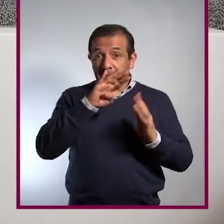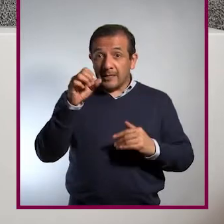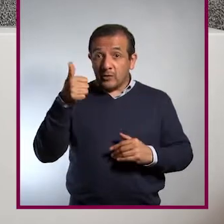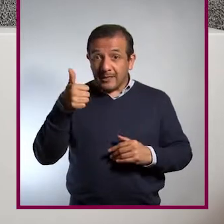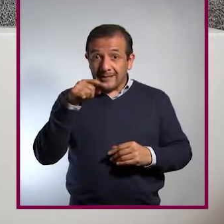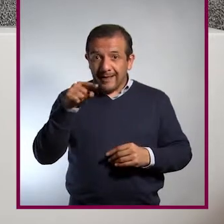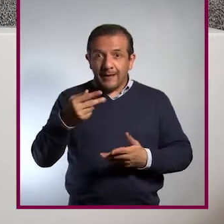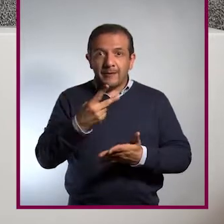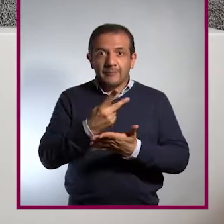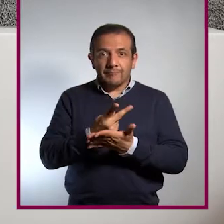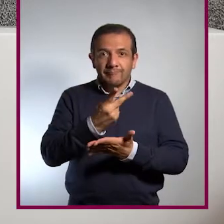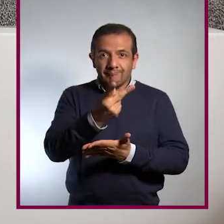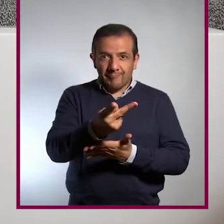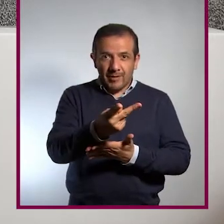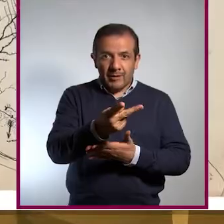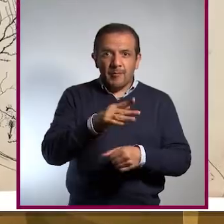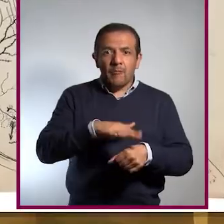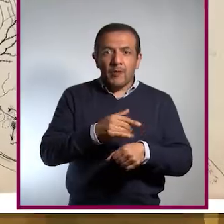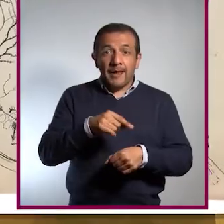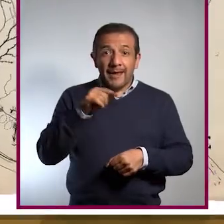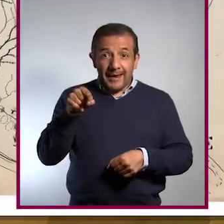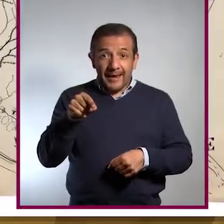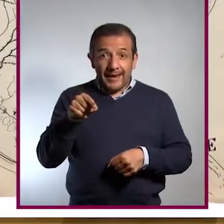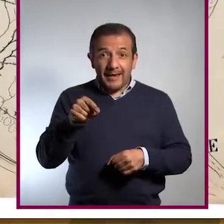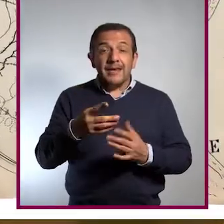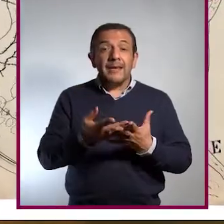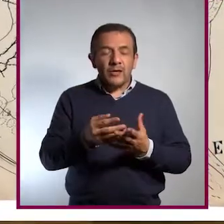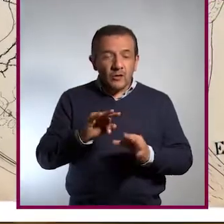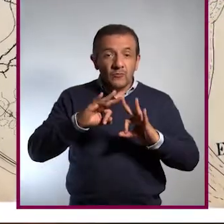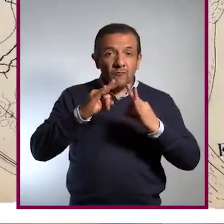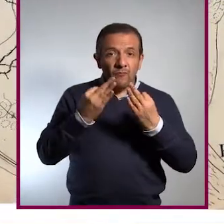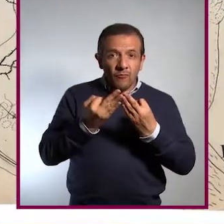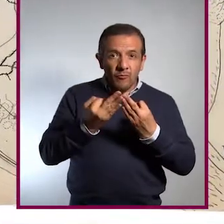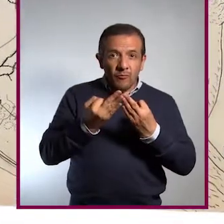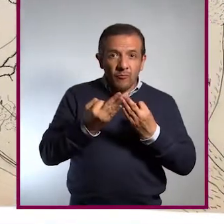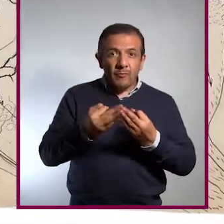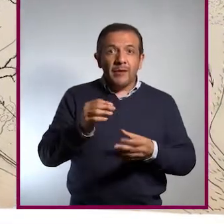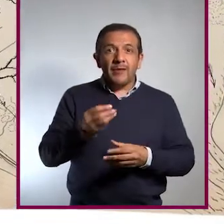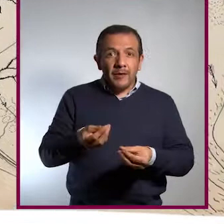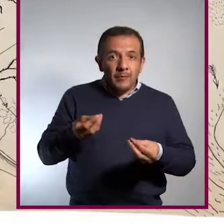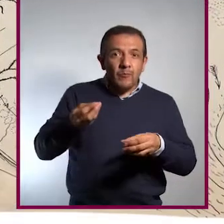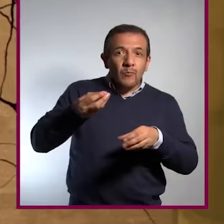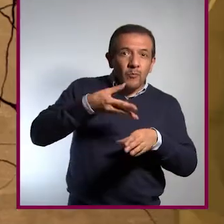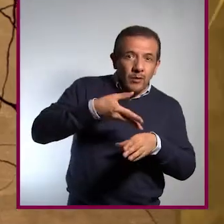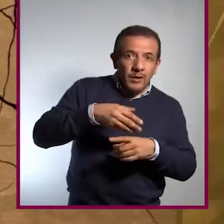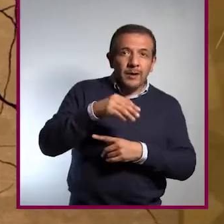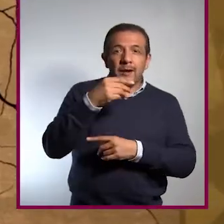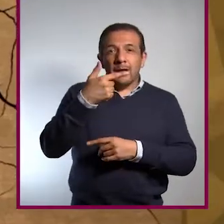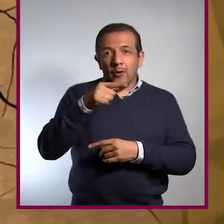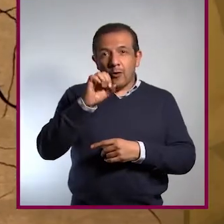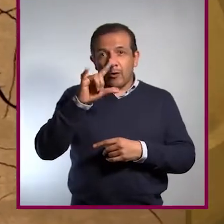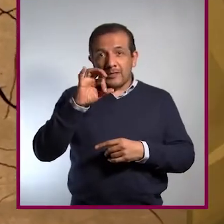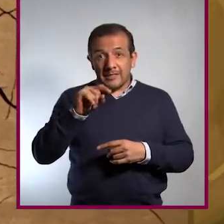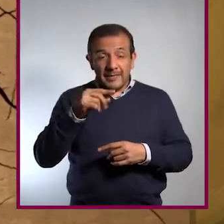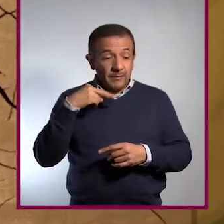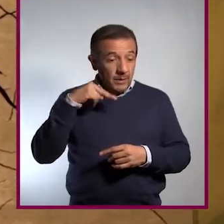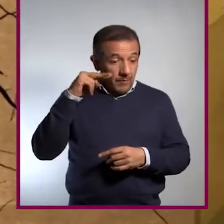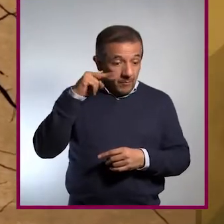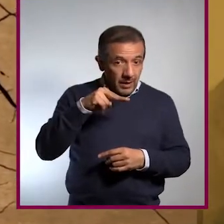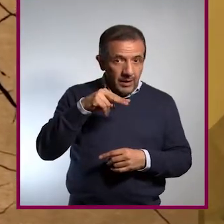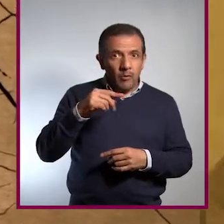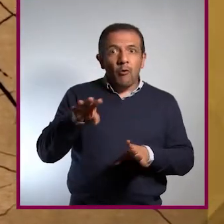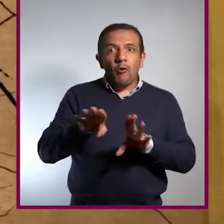el Nobel de Medicina por la técnica de impregnación de Golgi, método que permitió observar